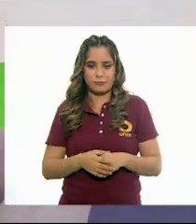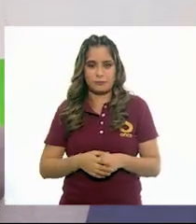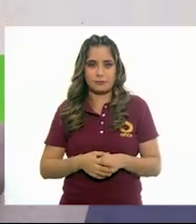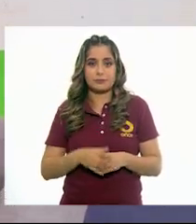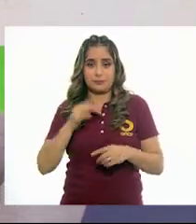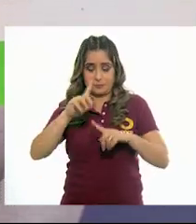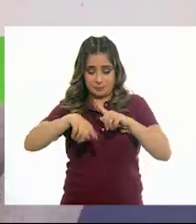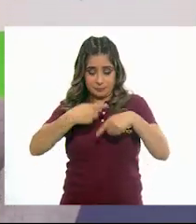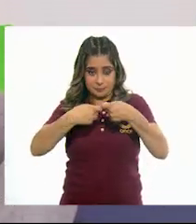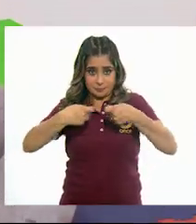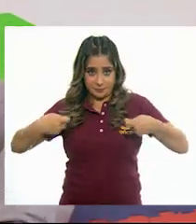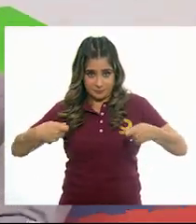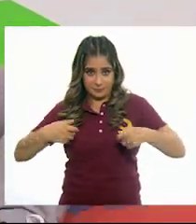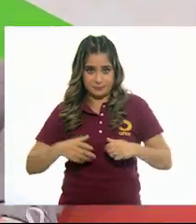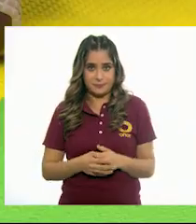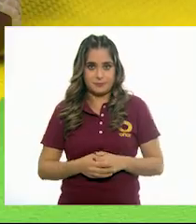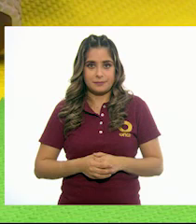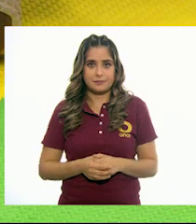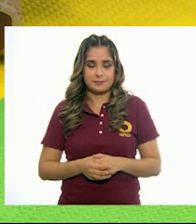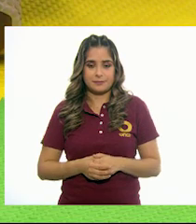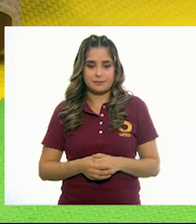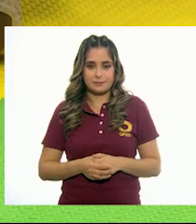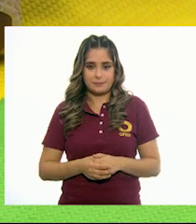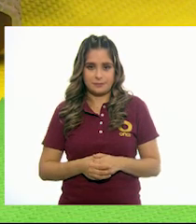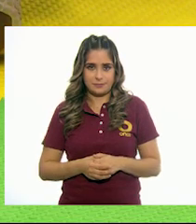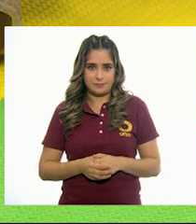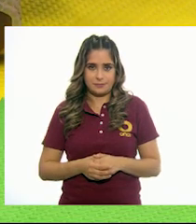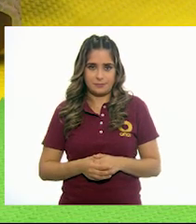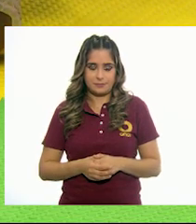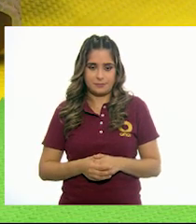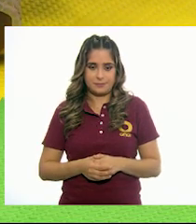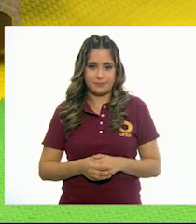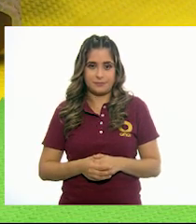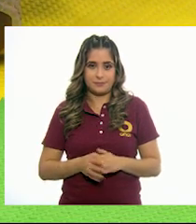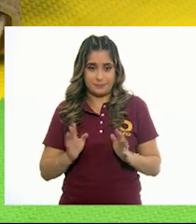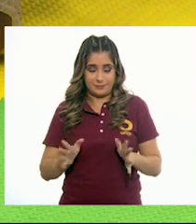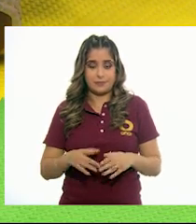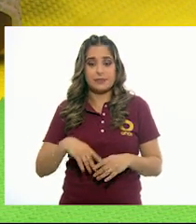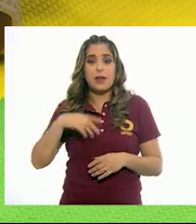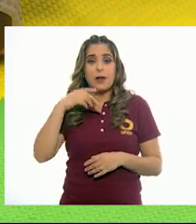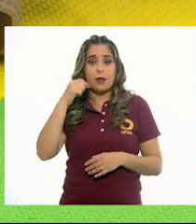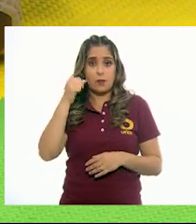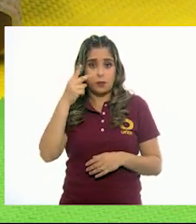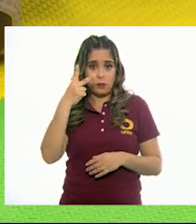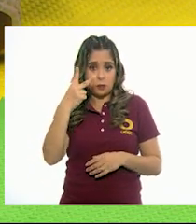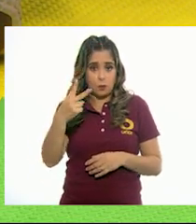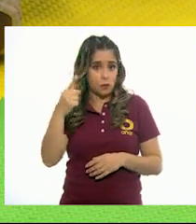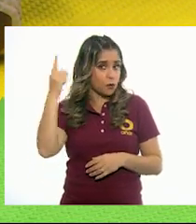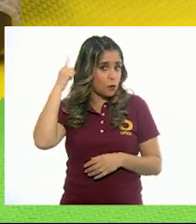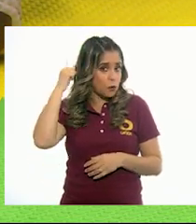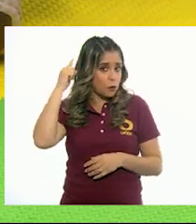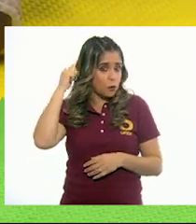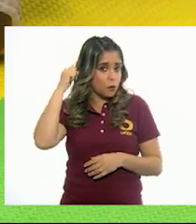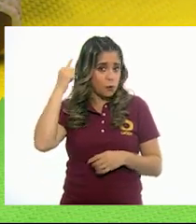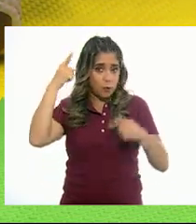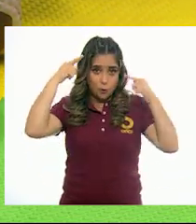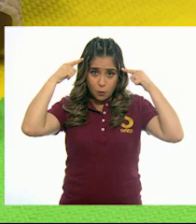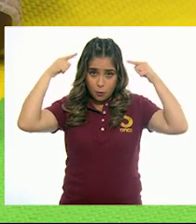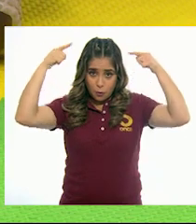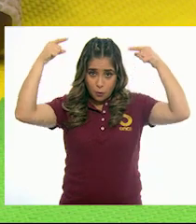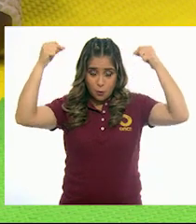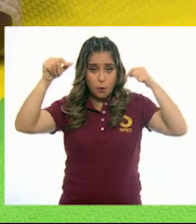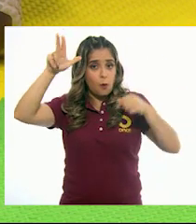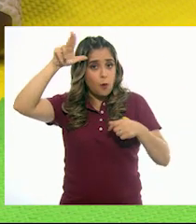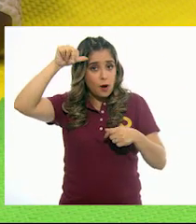nuestras agujetas. Abrazo. Vamos a hacer dos orejas de conejo. Ahora son